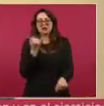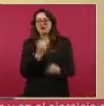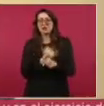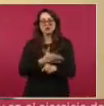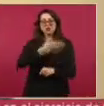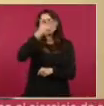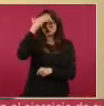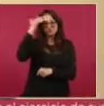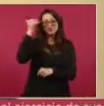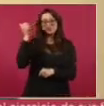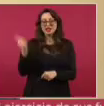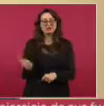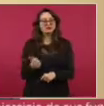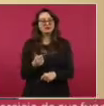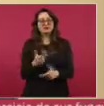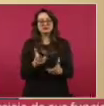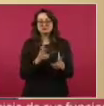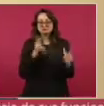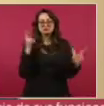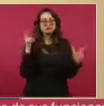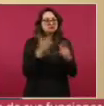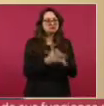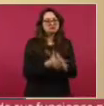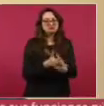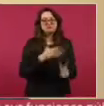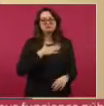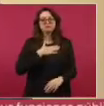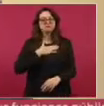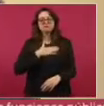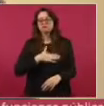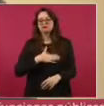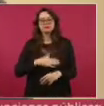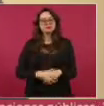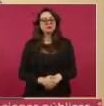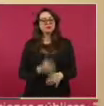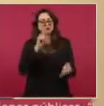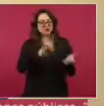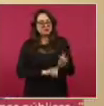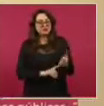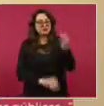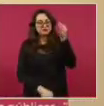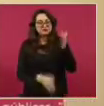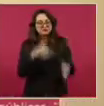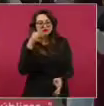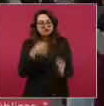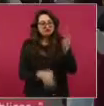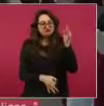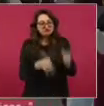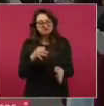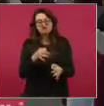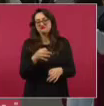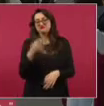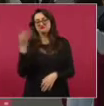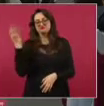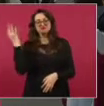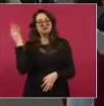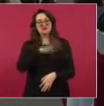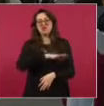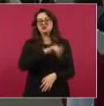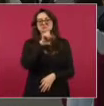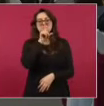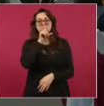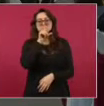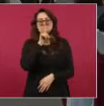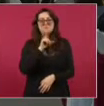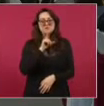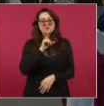que les fueron imputados, que los juicios fueron una farsa,